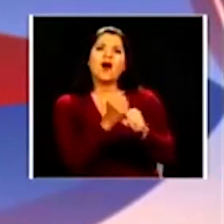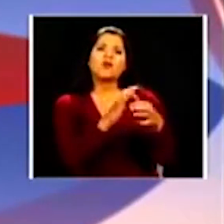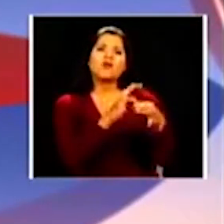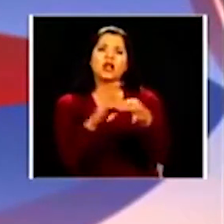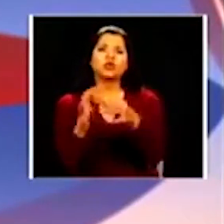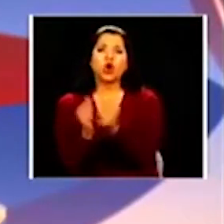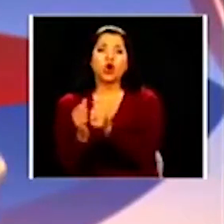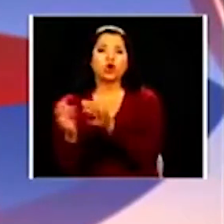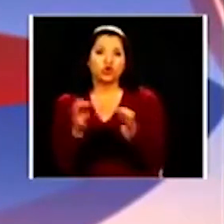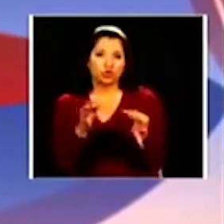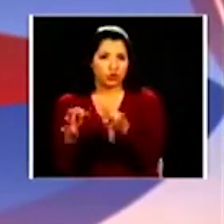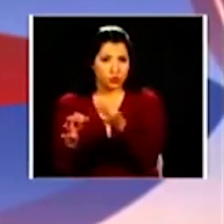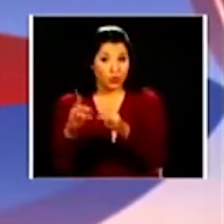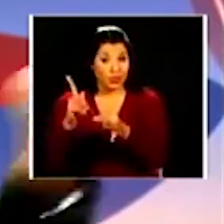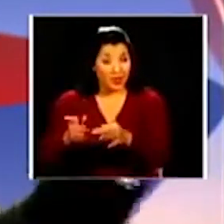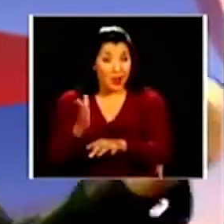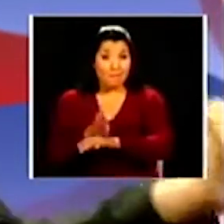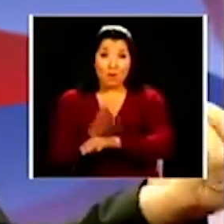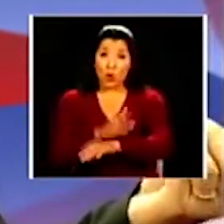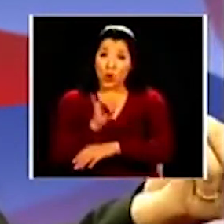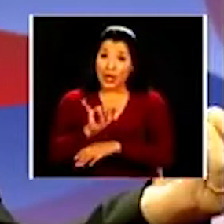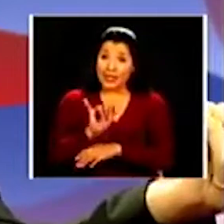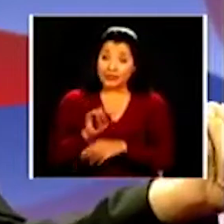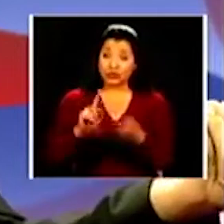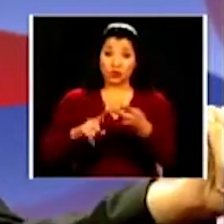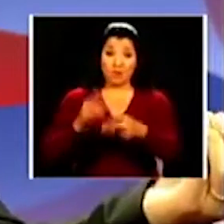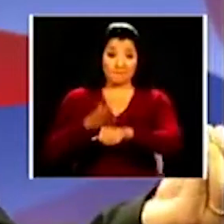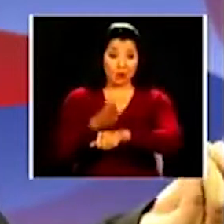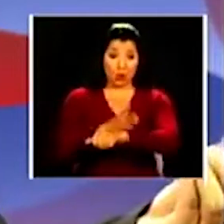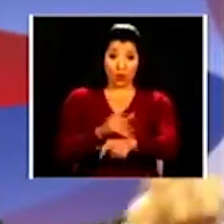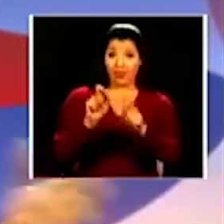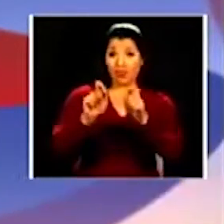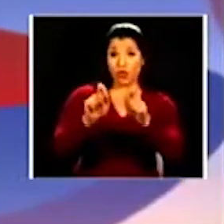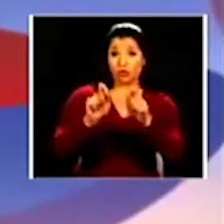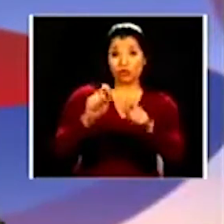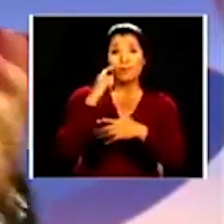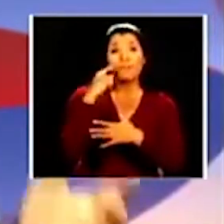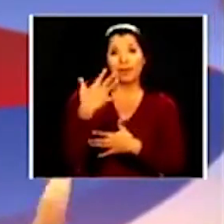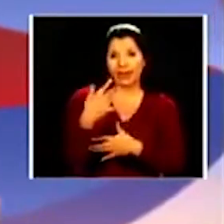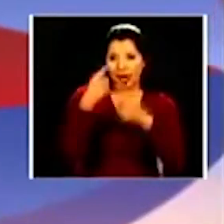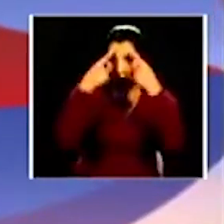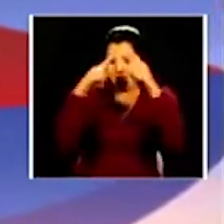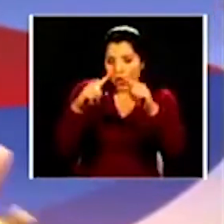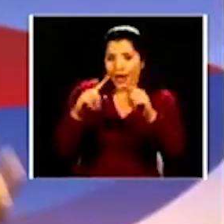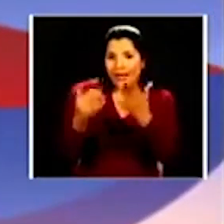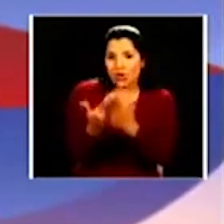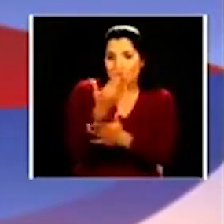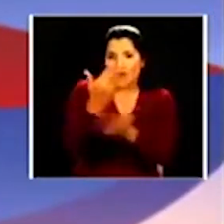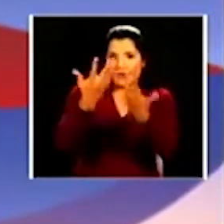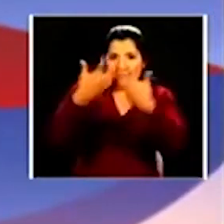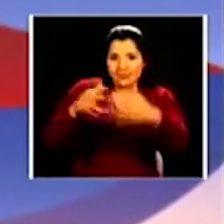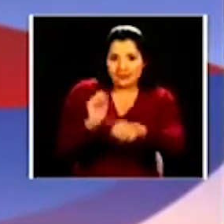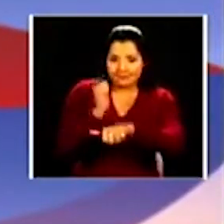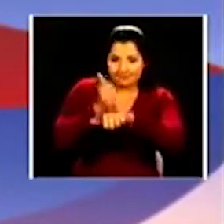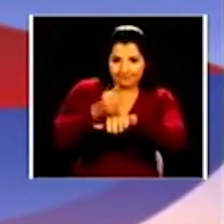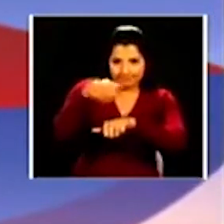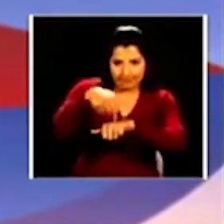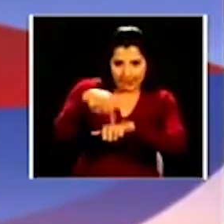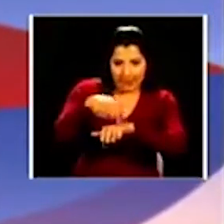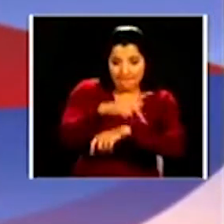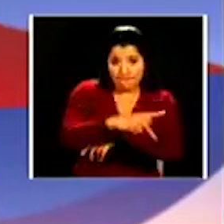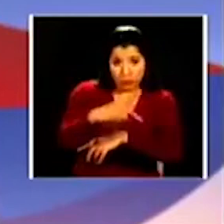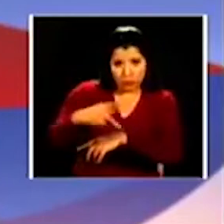fortalecer eso, tenemos que generar las condiciones desde la educación para atraer las empresas y, por supuesto, igual, trabajar en el tema de